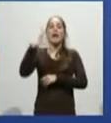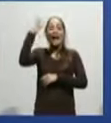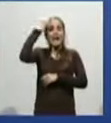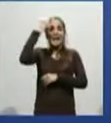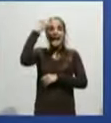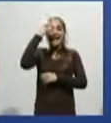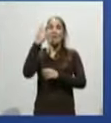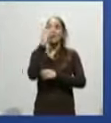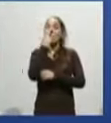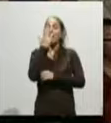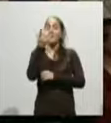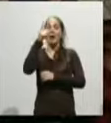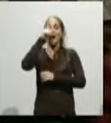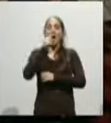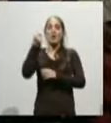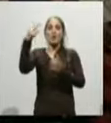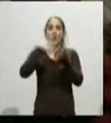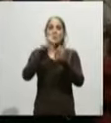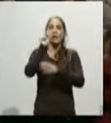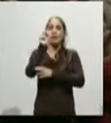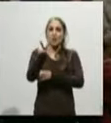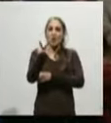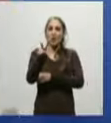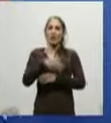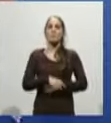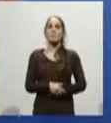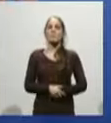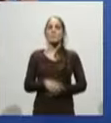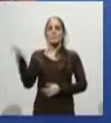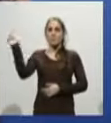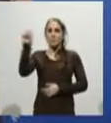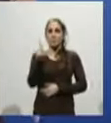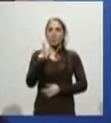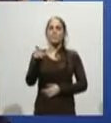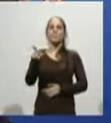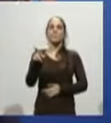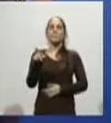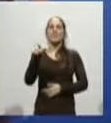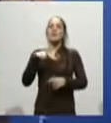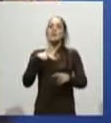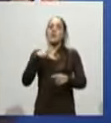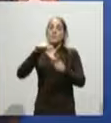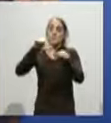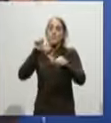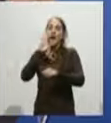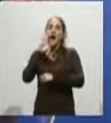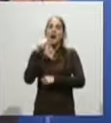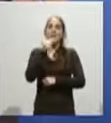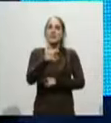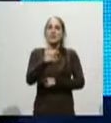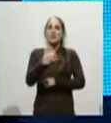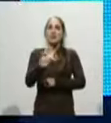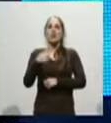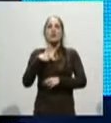Arrecife 2012. Y como saben siempre, yo le he dicho en muchas ocasiones, me declaro absolutamente monárquico cuando llega